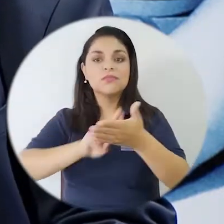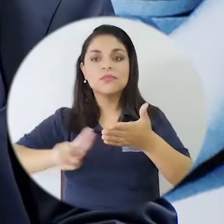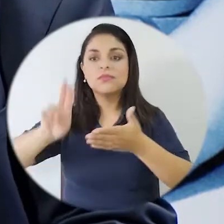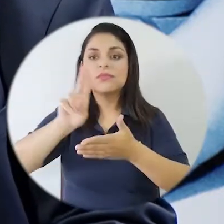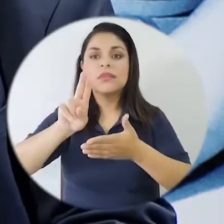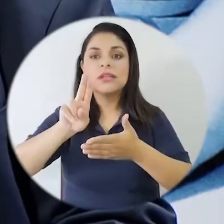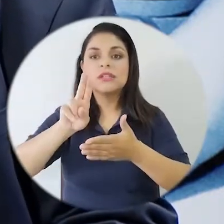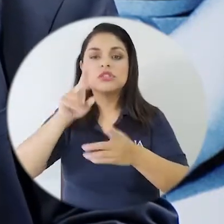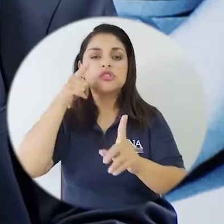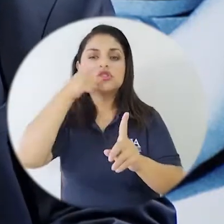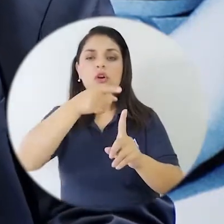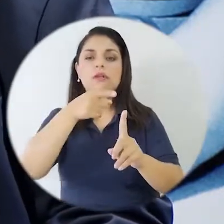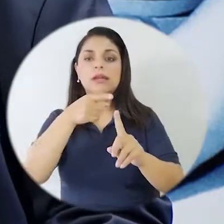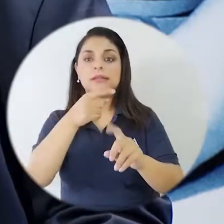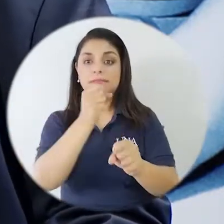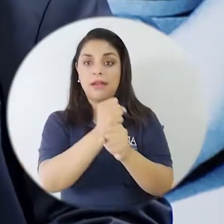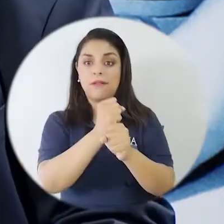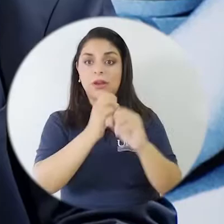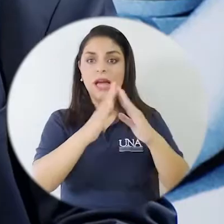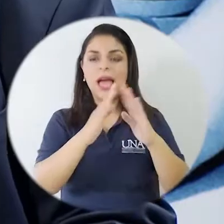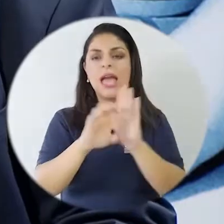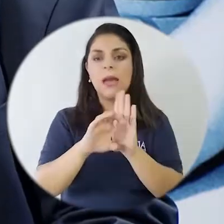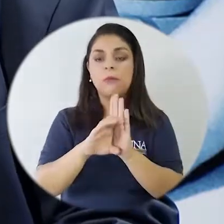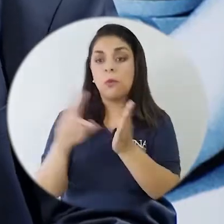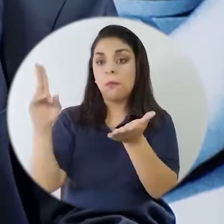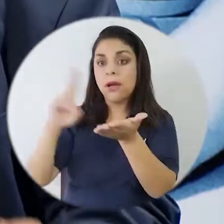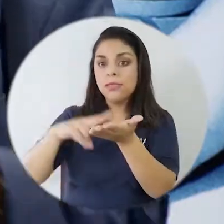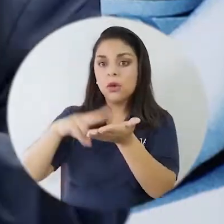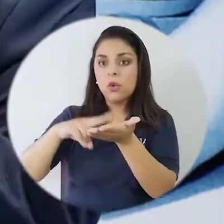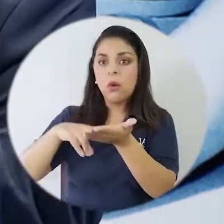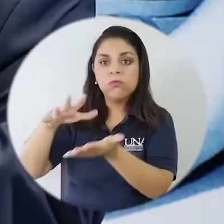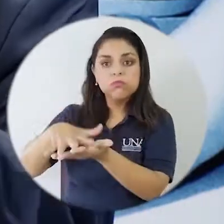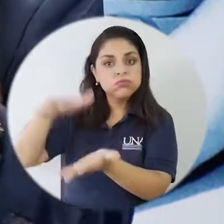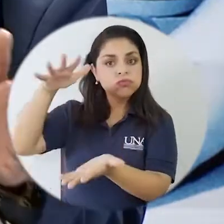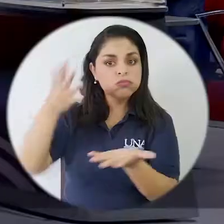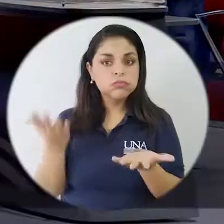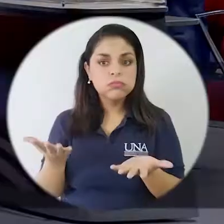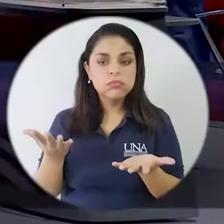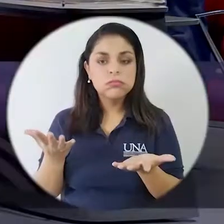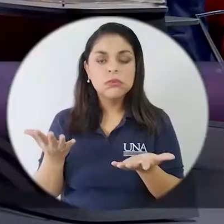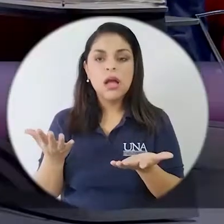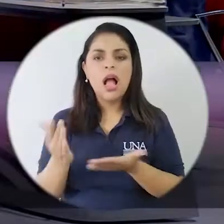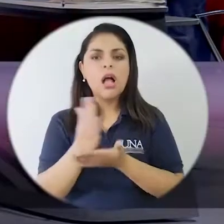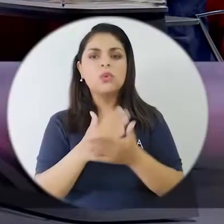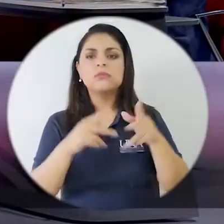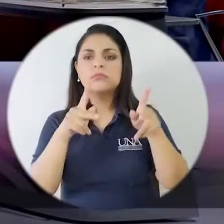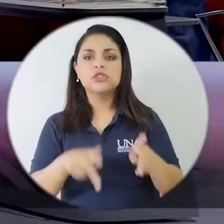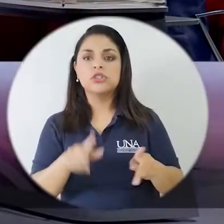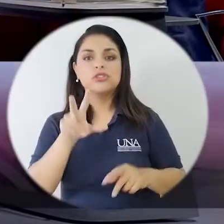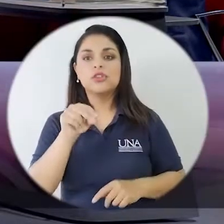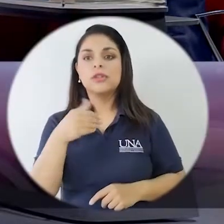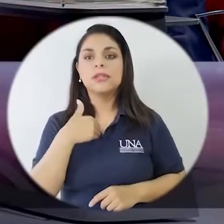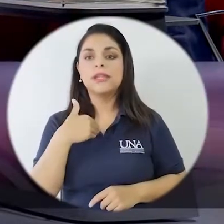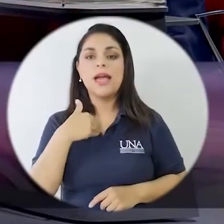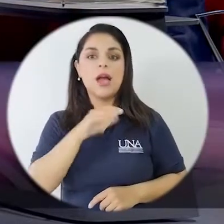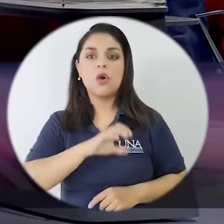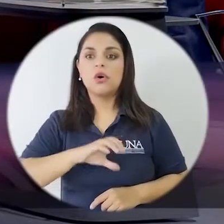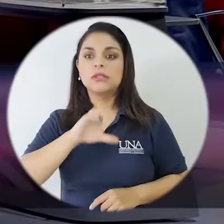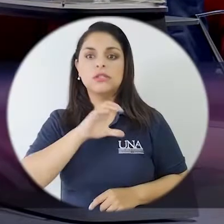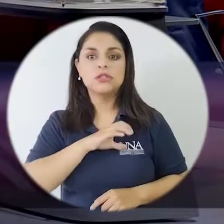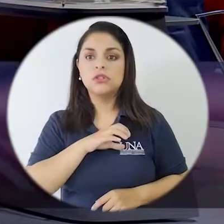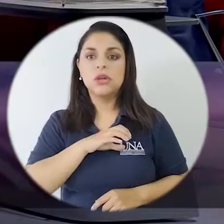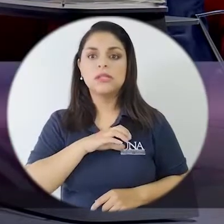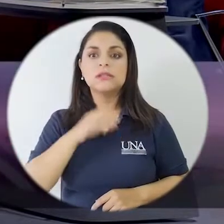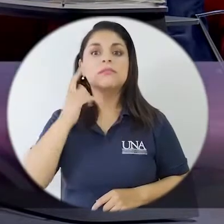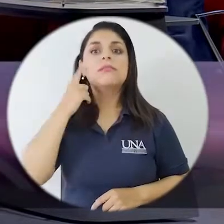a contextos teletrabajables, por ejemplo, la matrícula ha aumentado. Gente que posiblemente no tenía las condiciones para que en la presencialidad